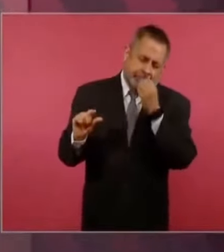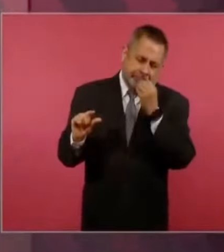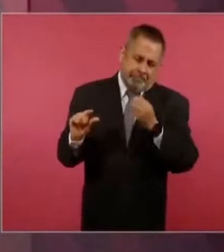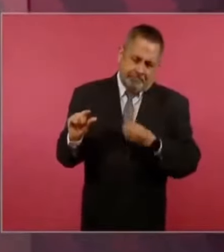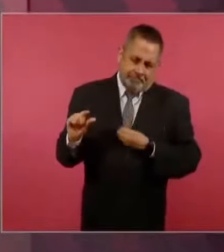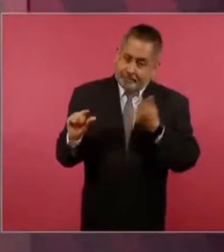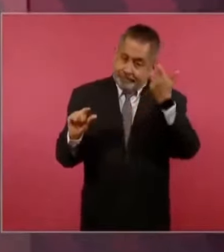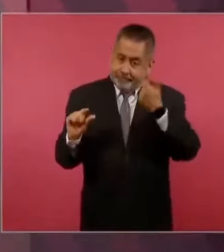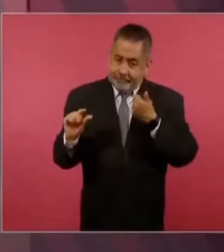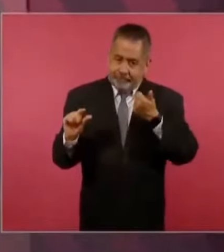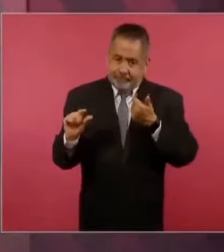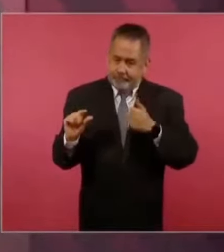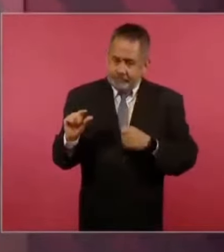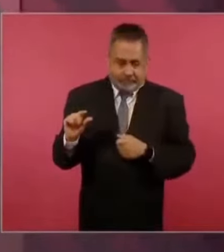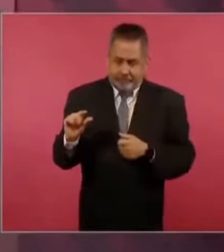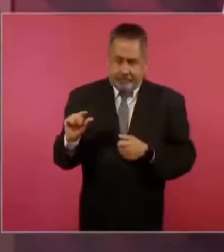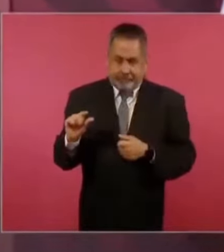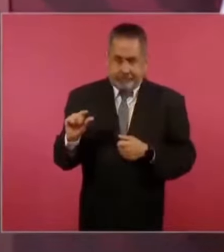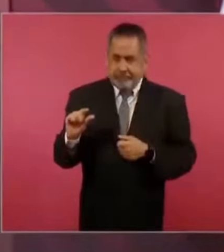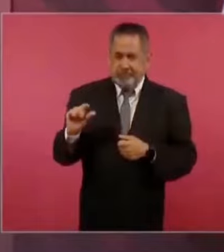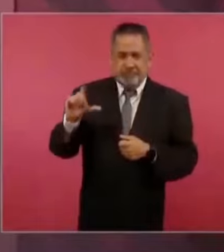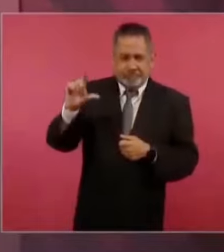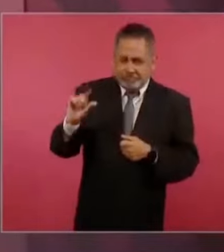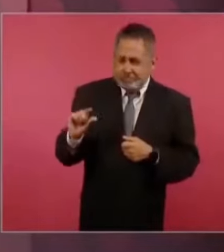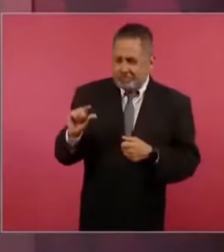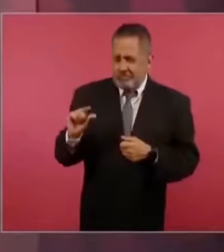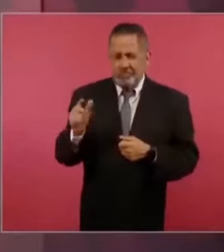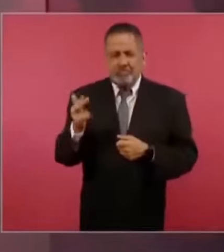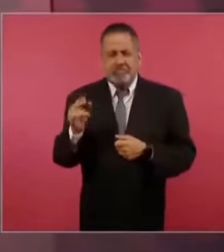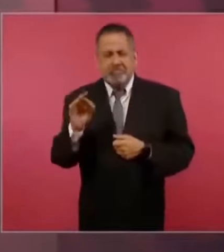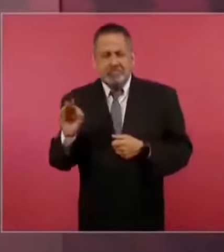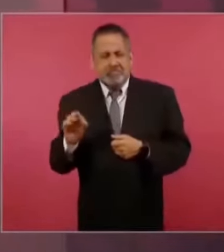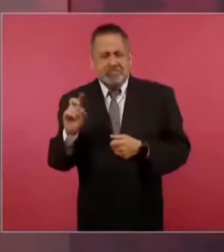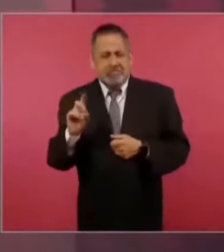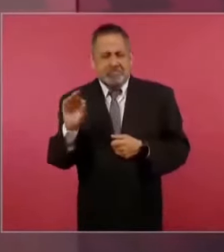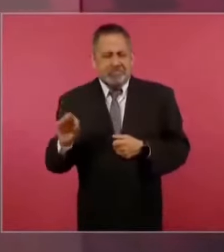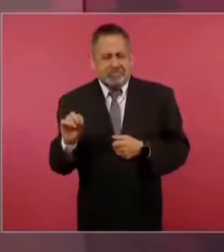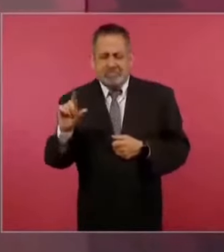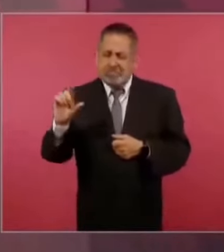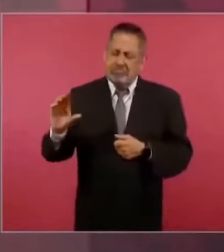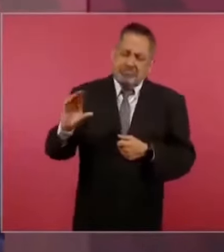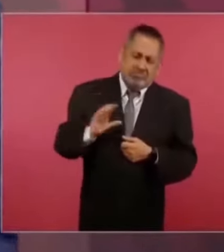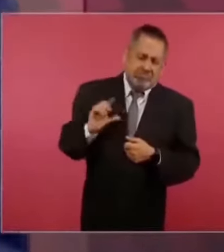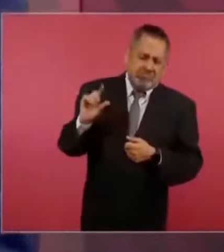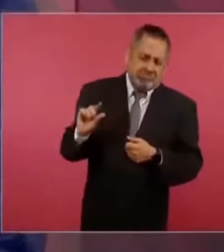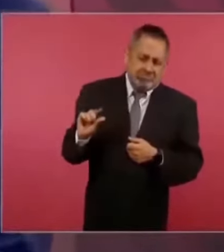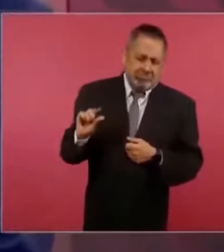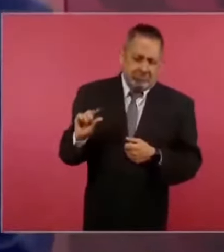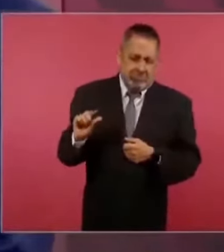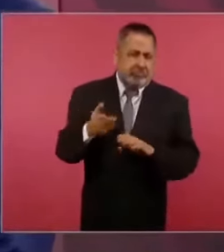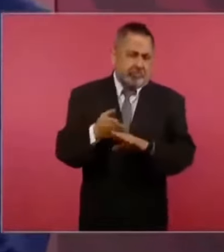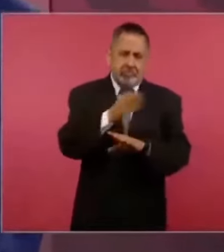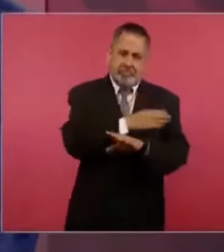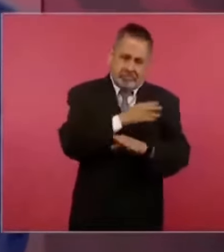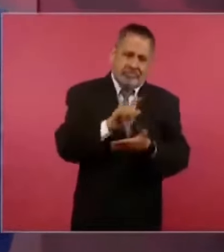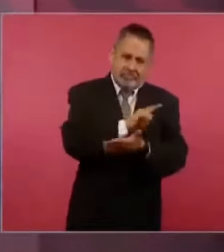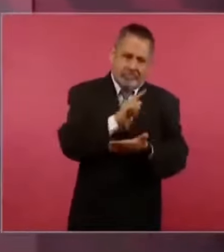jubilar ya no con el 25 con el 30% como